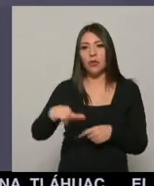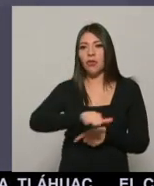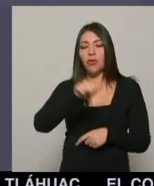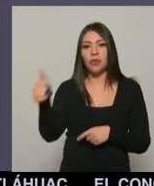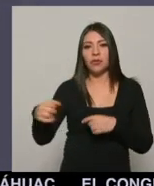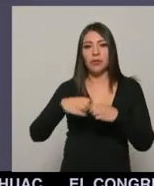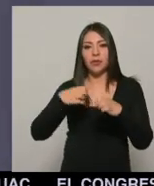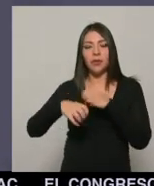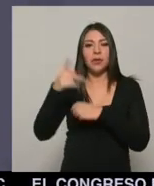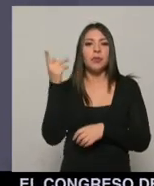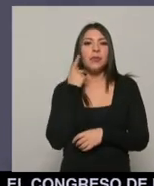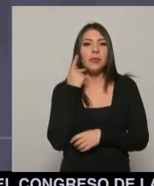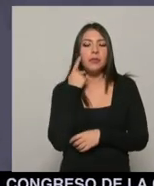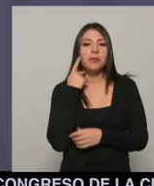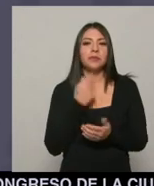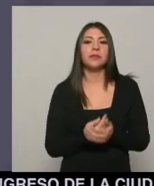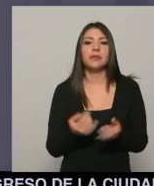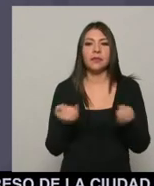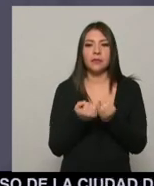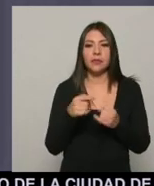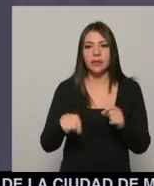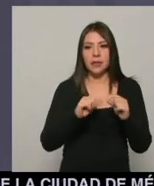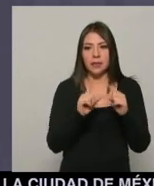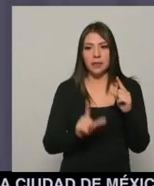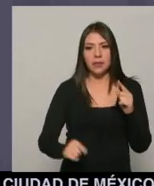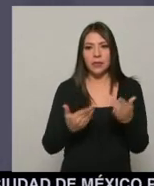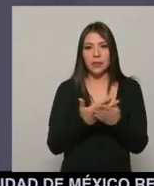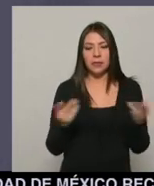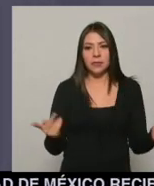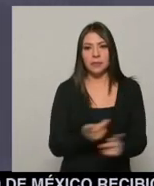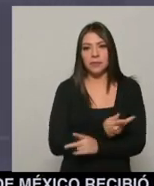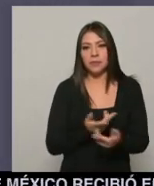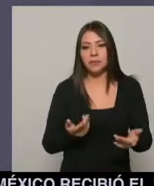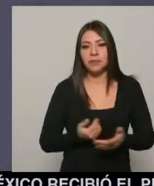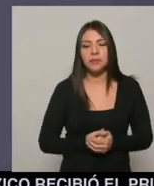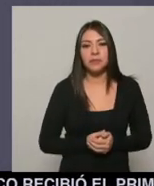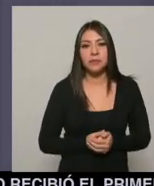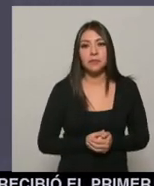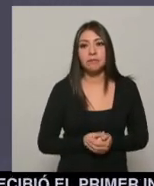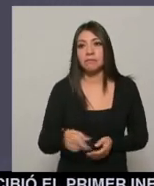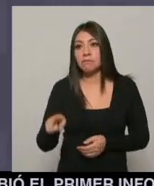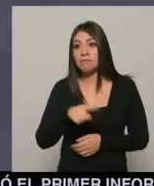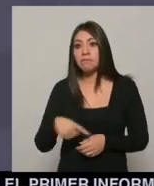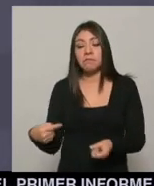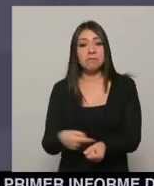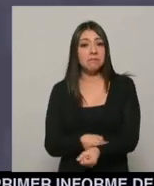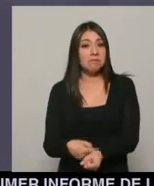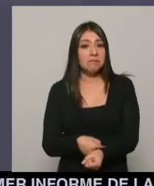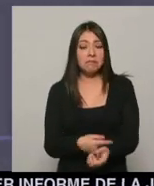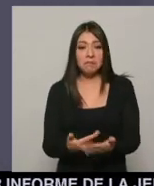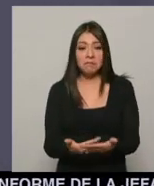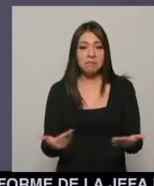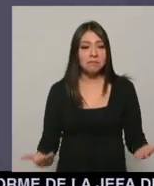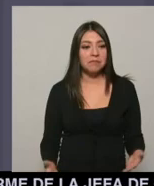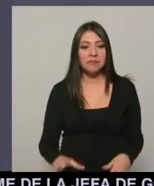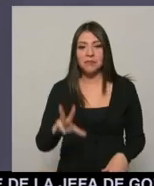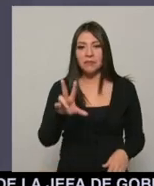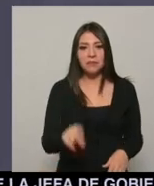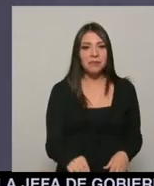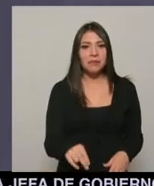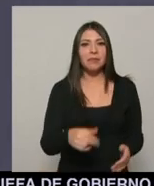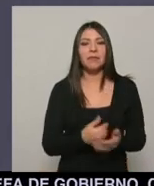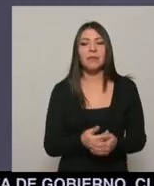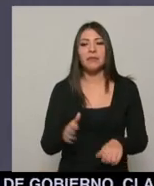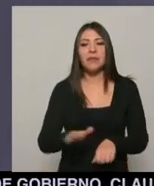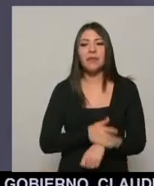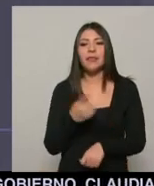políticos lo que sucede. Igual pasa en el país. O sea, ahora no se oculta nada porque no hay los controles